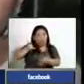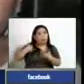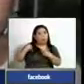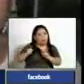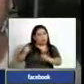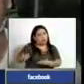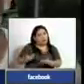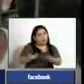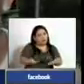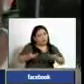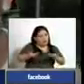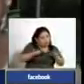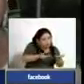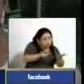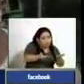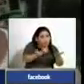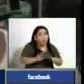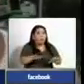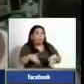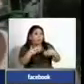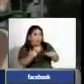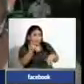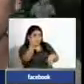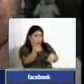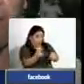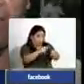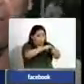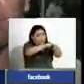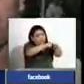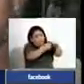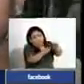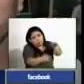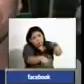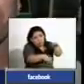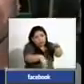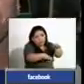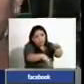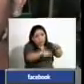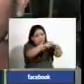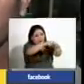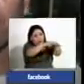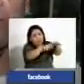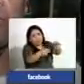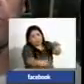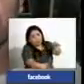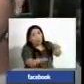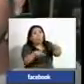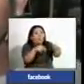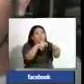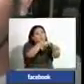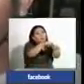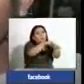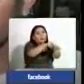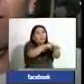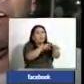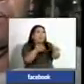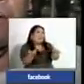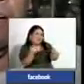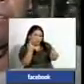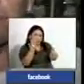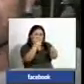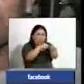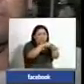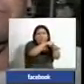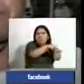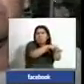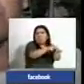vertical, pues donde prácticamente una persona cayó al precipicio de la quebrada. Lastimosamente, pues él perdió el paso, salió